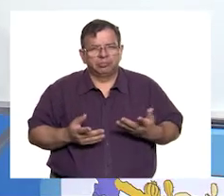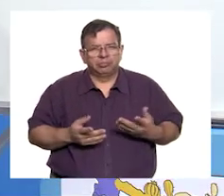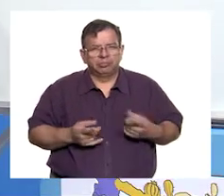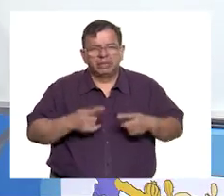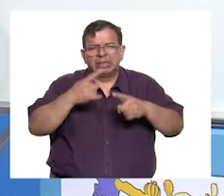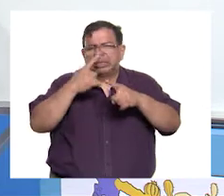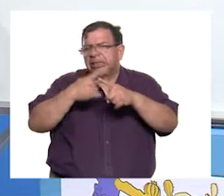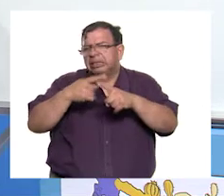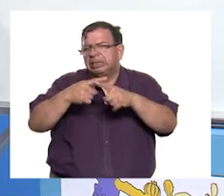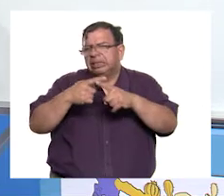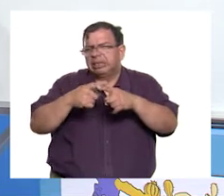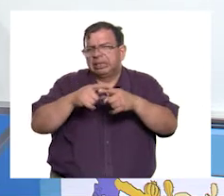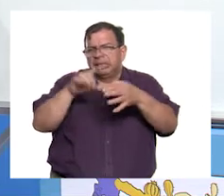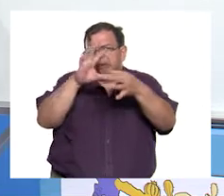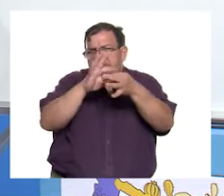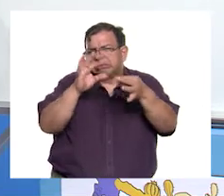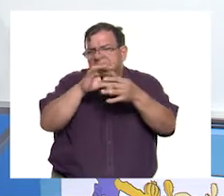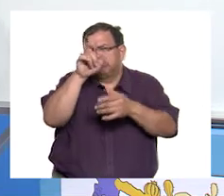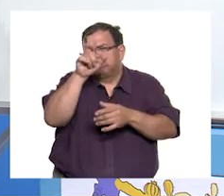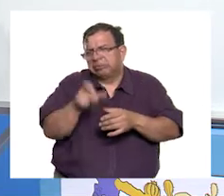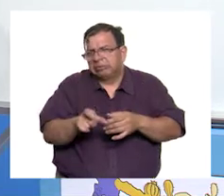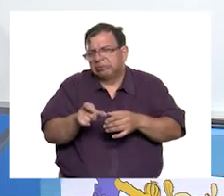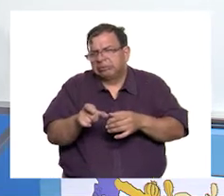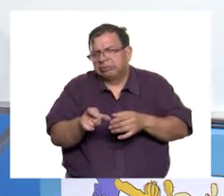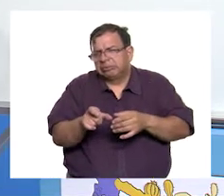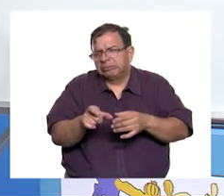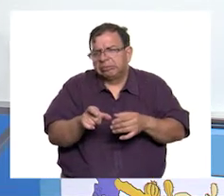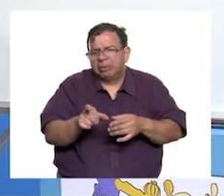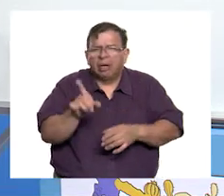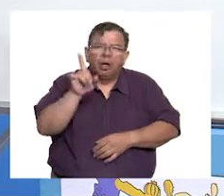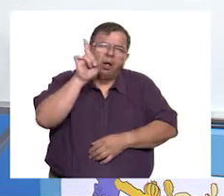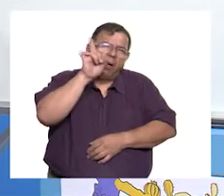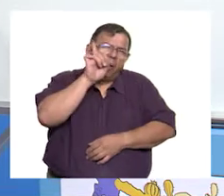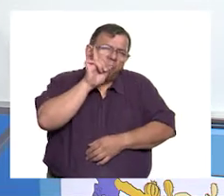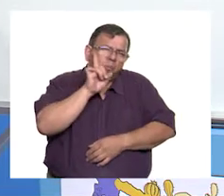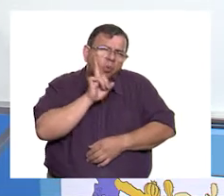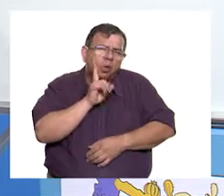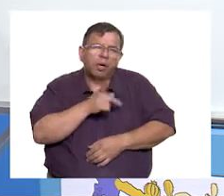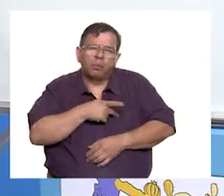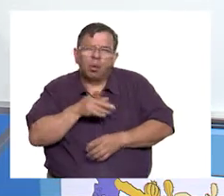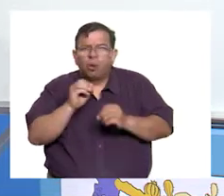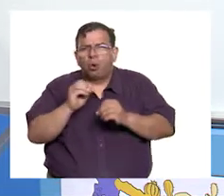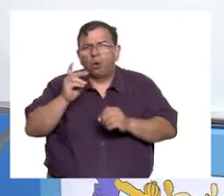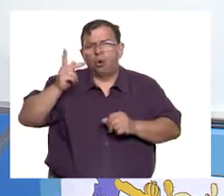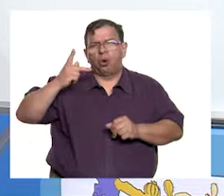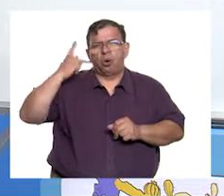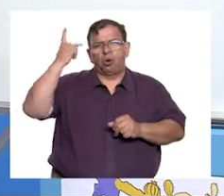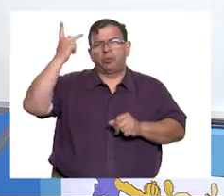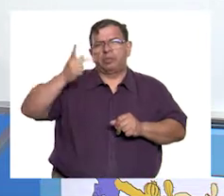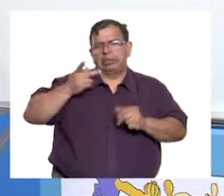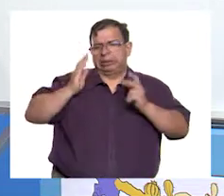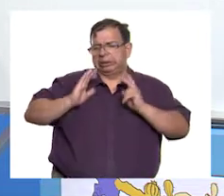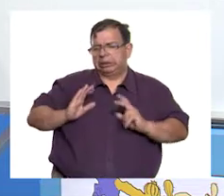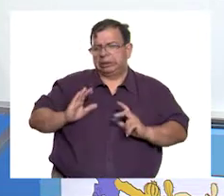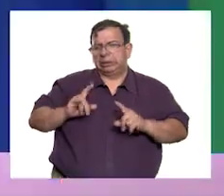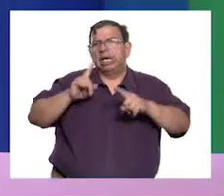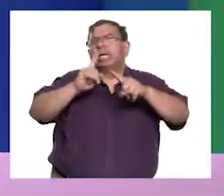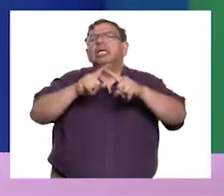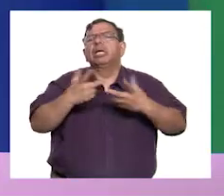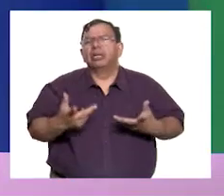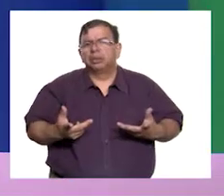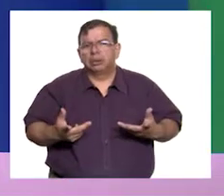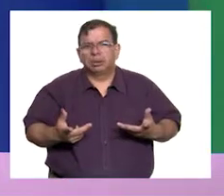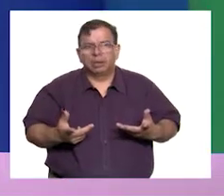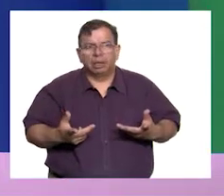descripción? Puede tener el aspecto de una pobre mujer o el de una princesa vestida magníficamente.